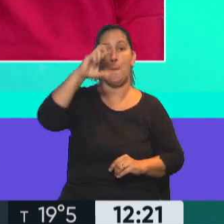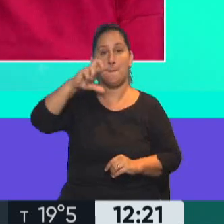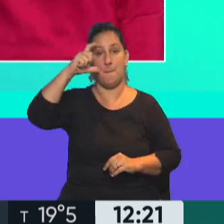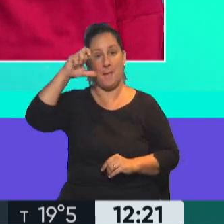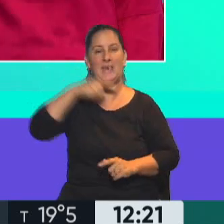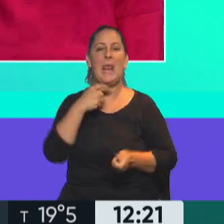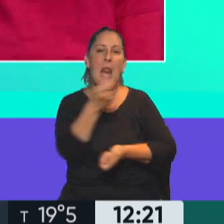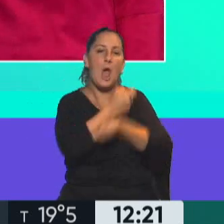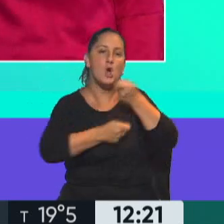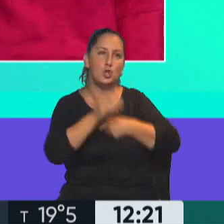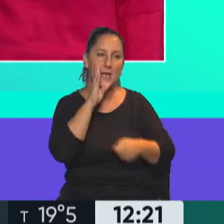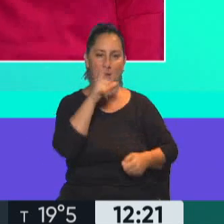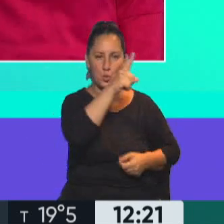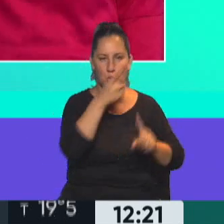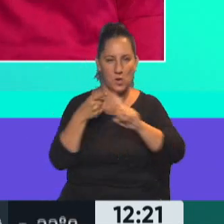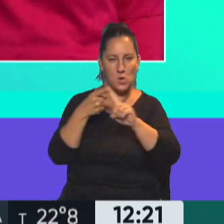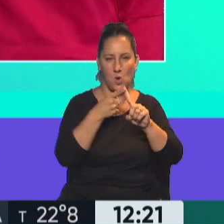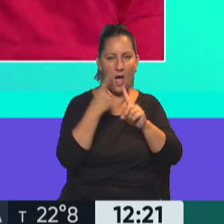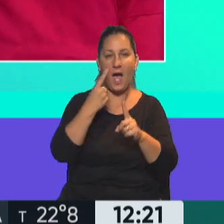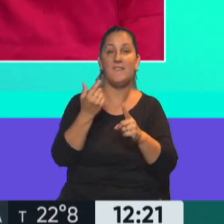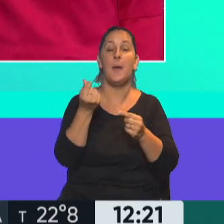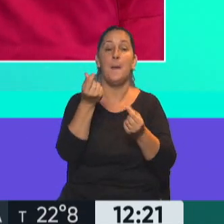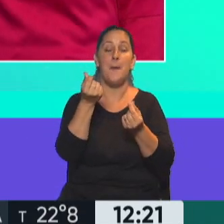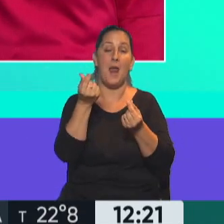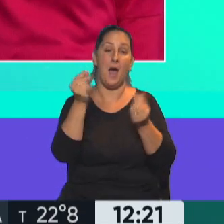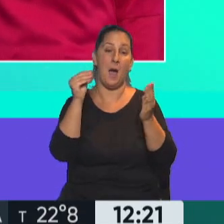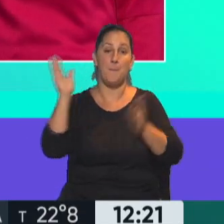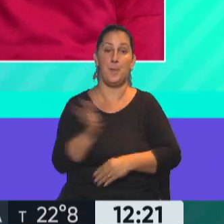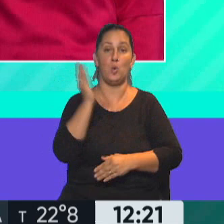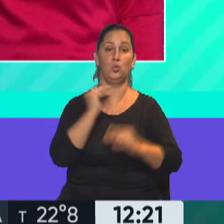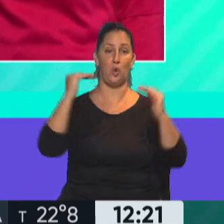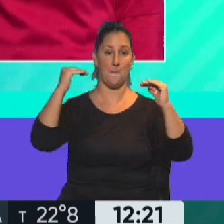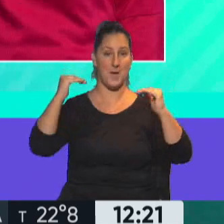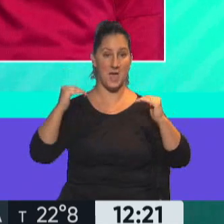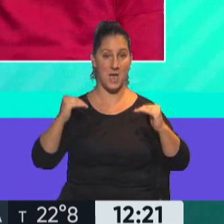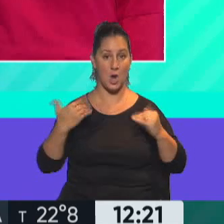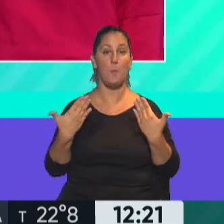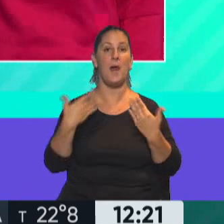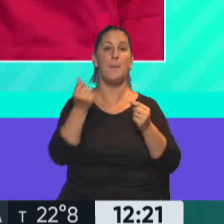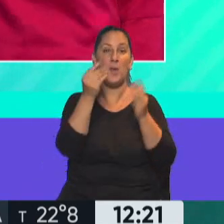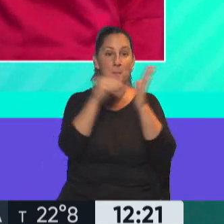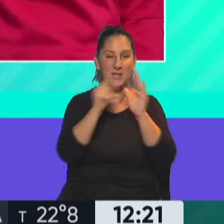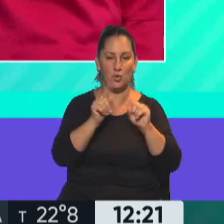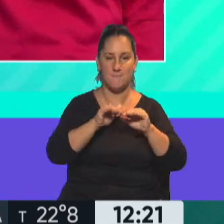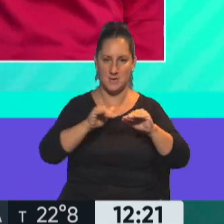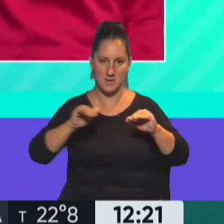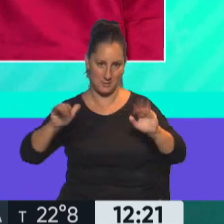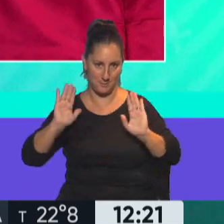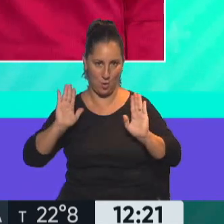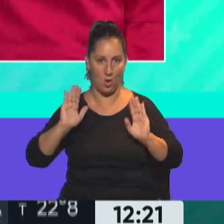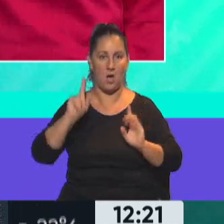con Estados Unidos para poder bajar la producción y así mantener los precios, pero en realidad están poniendo